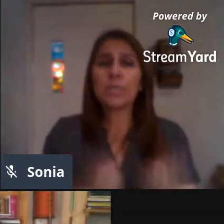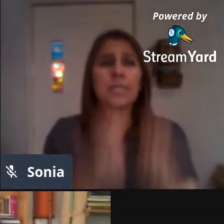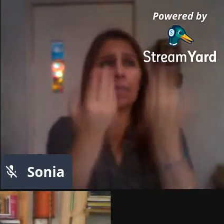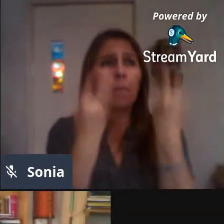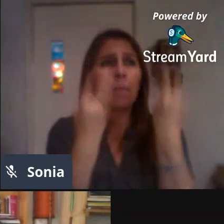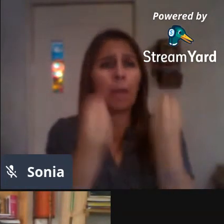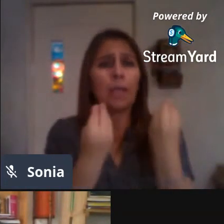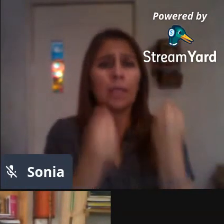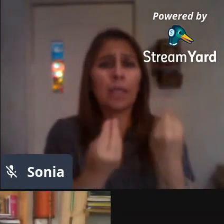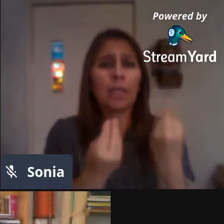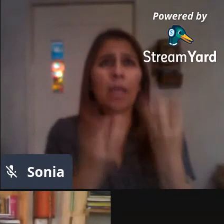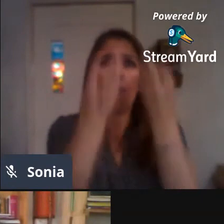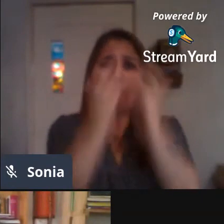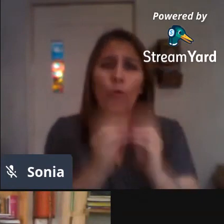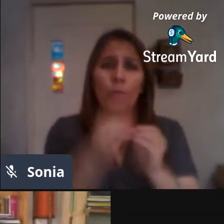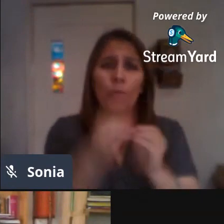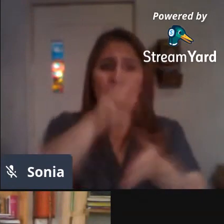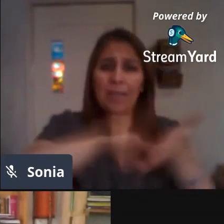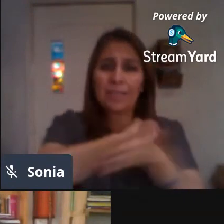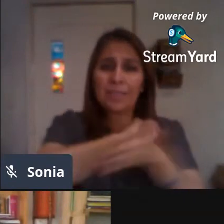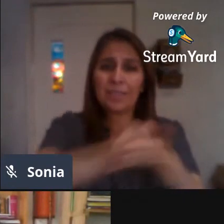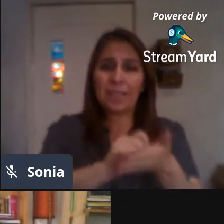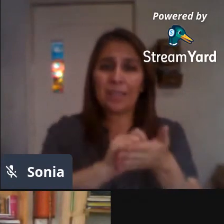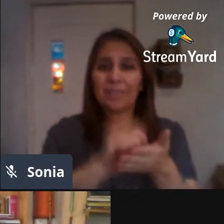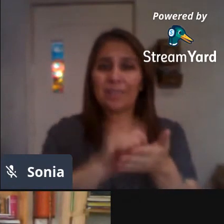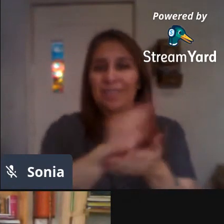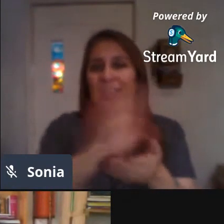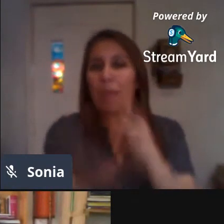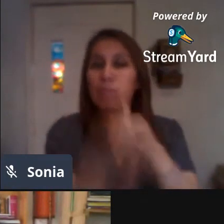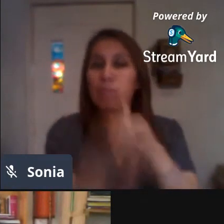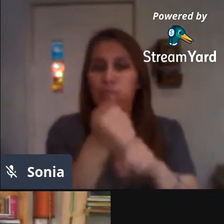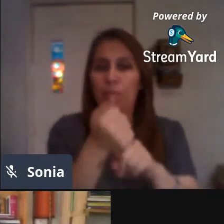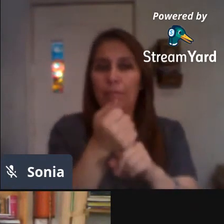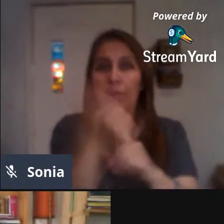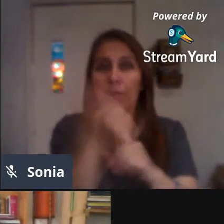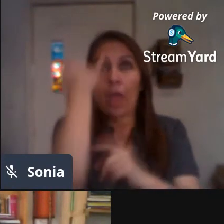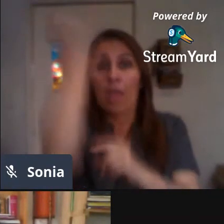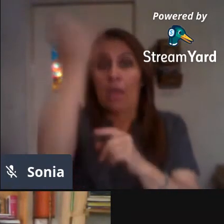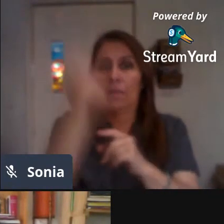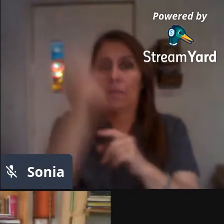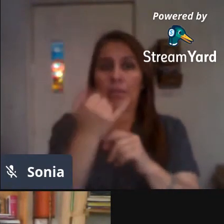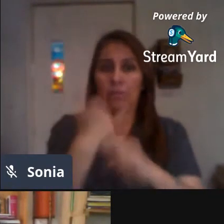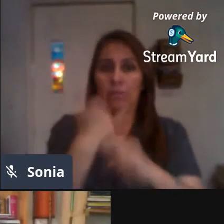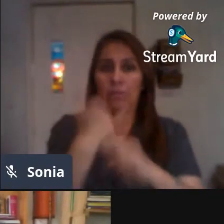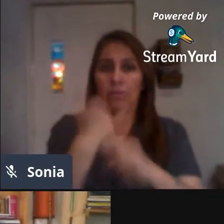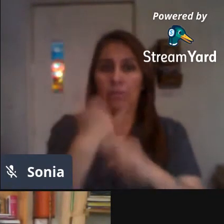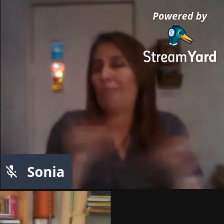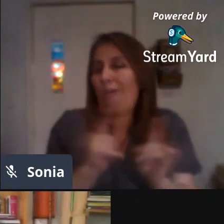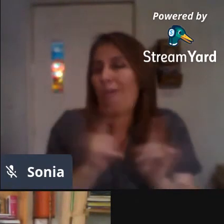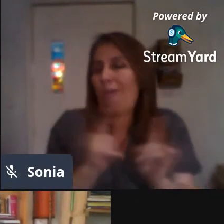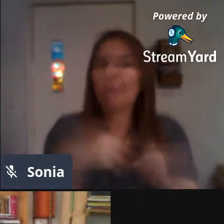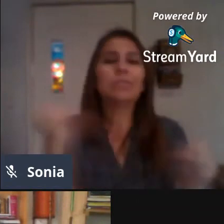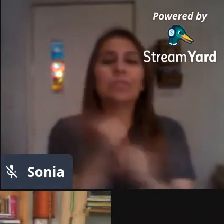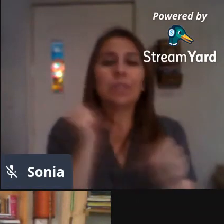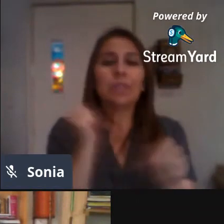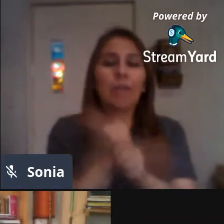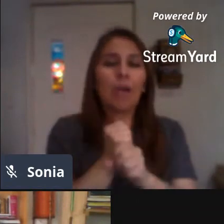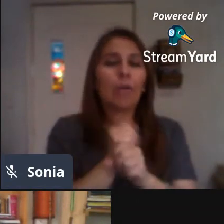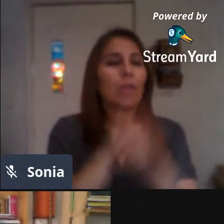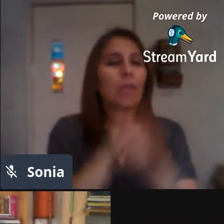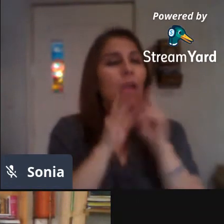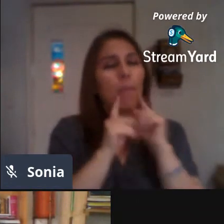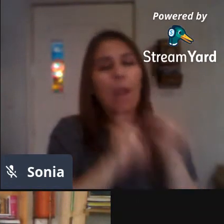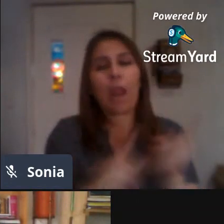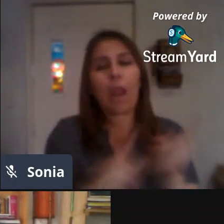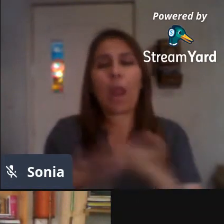formas para leer y escribir que efectivamente no no las inventamos no que parten desde esos ejercicios del aula de la oralidad propia de los pueblos